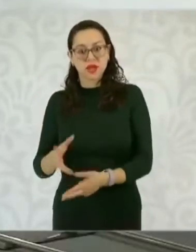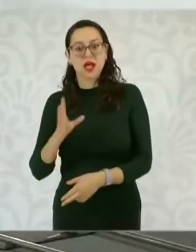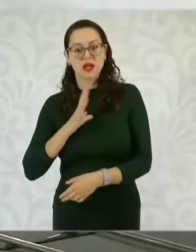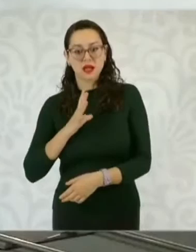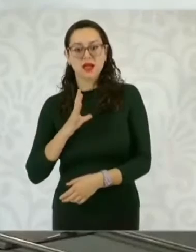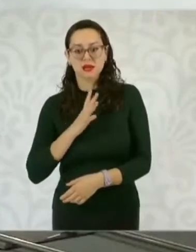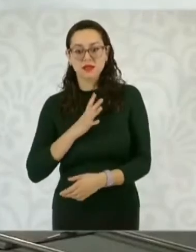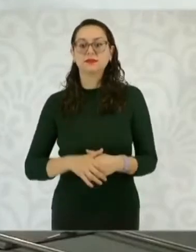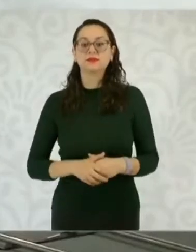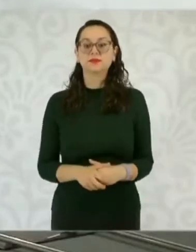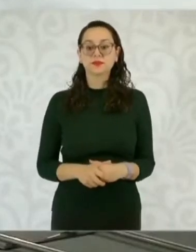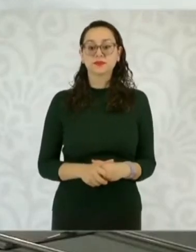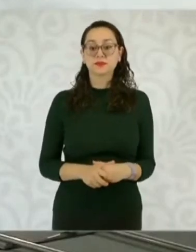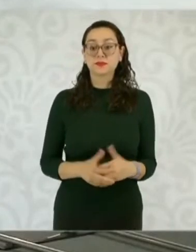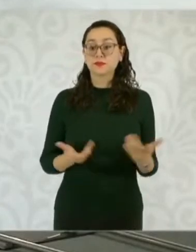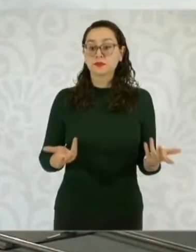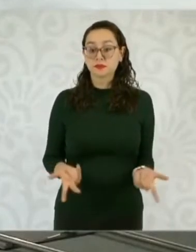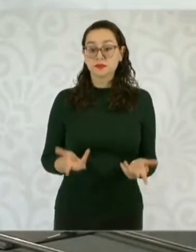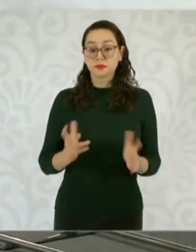El